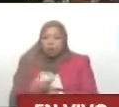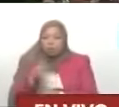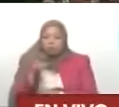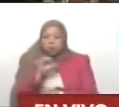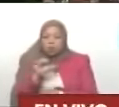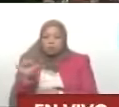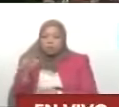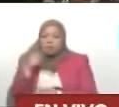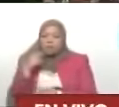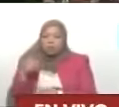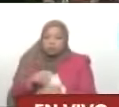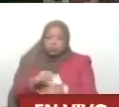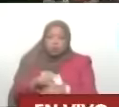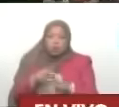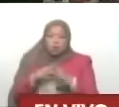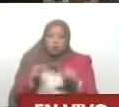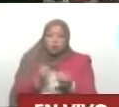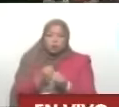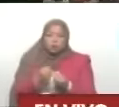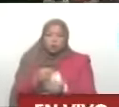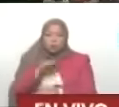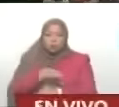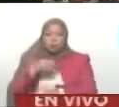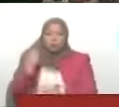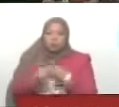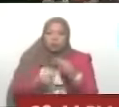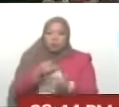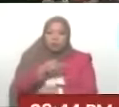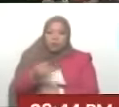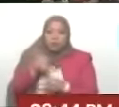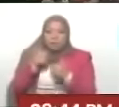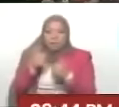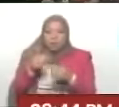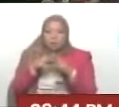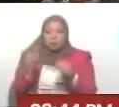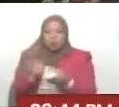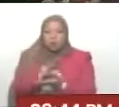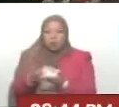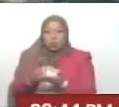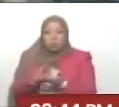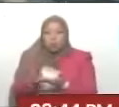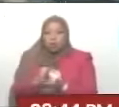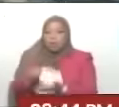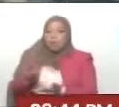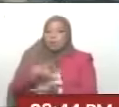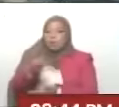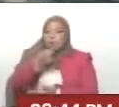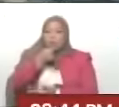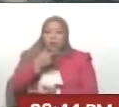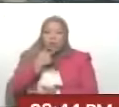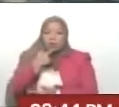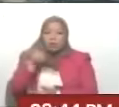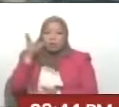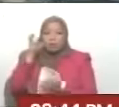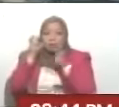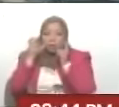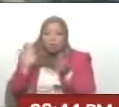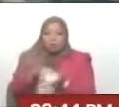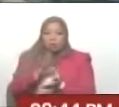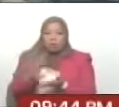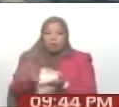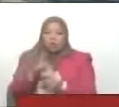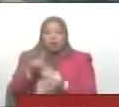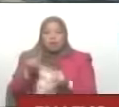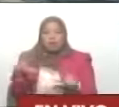semanas, todos ellos lo están haciendo increíblemente bien. Todos son compositores, todas las canciones son inéditas, primera vez que las escuchamos, y cada una